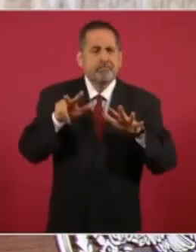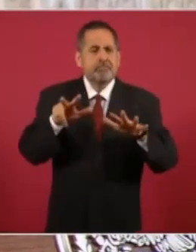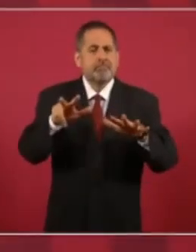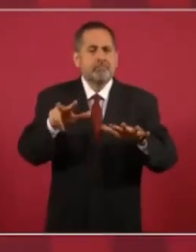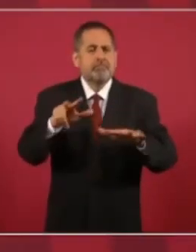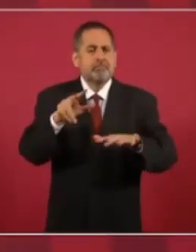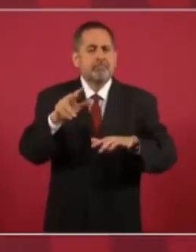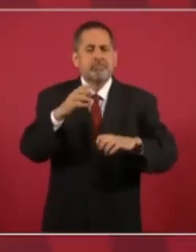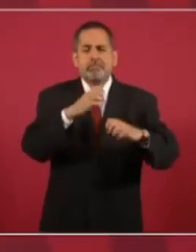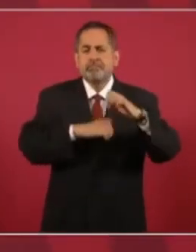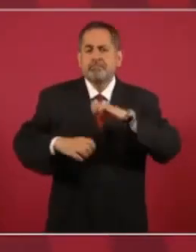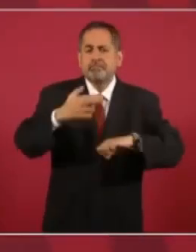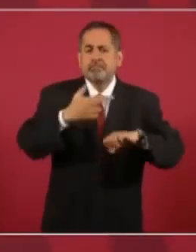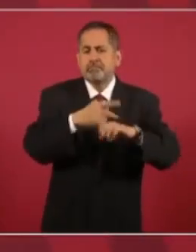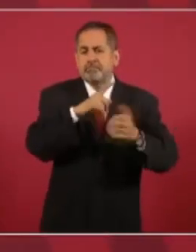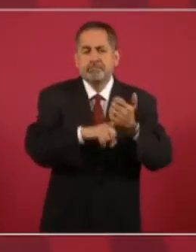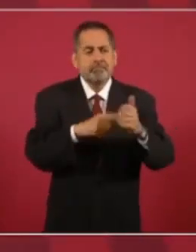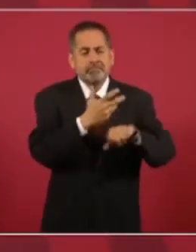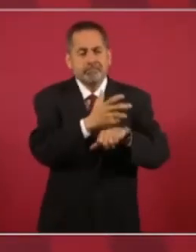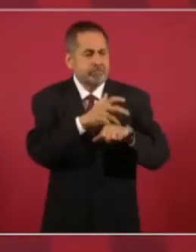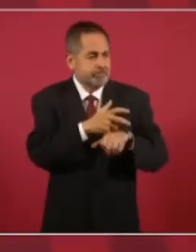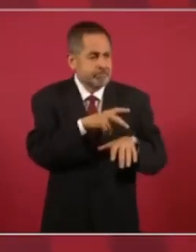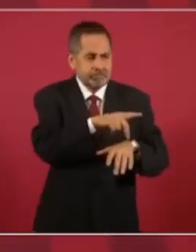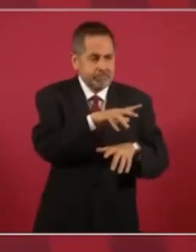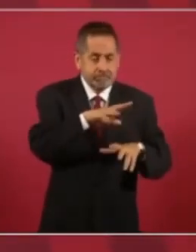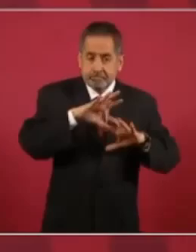estadounidenses. Y de las 18 empresas